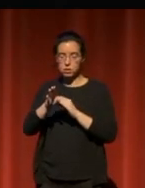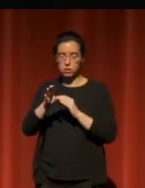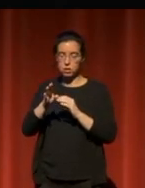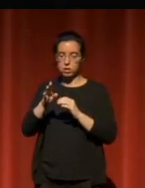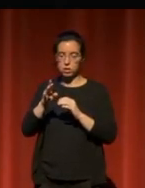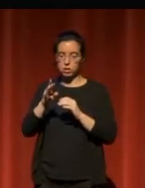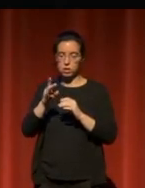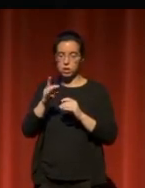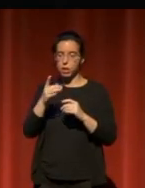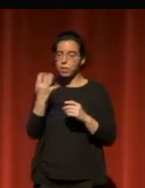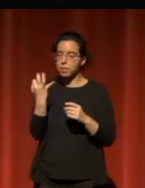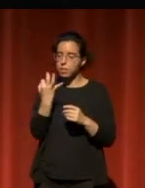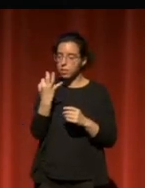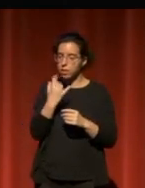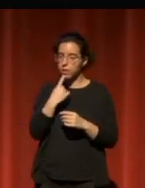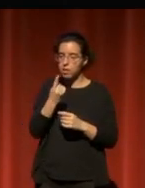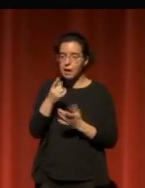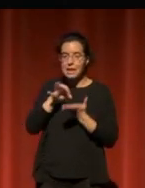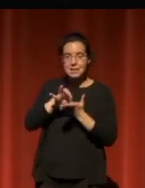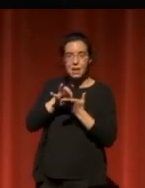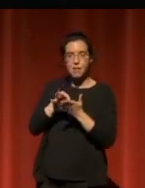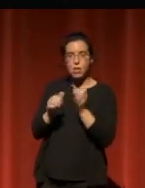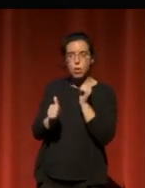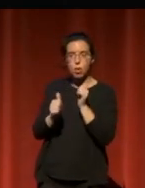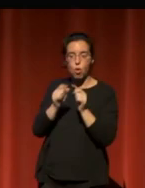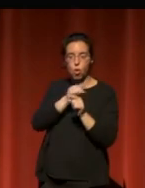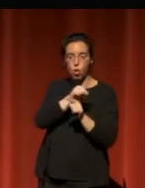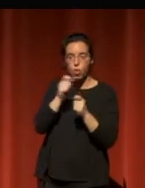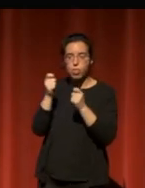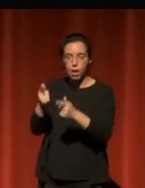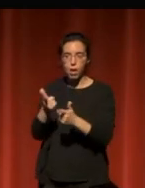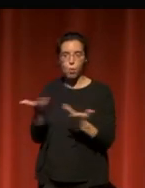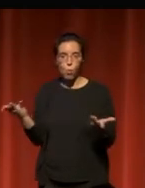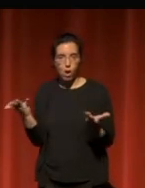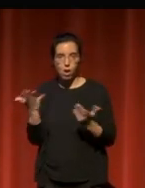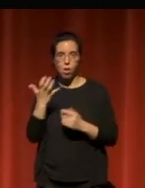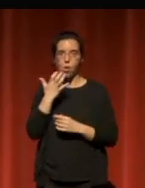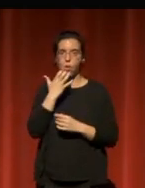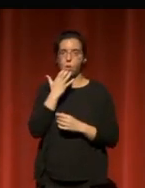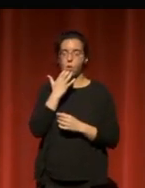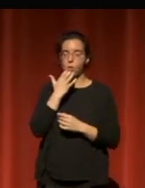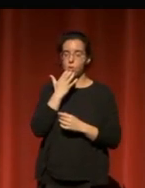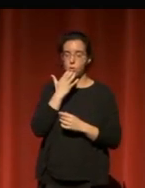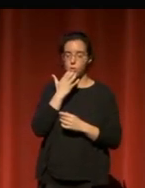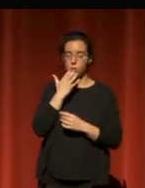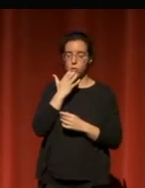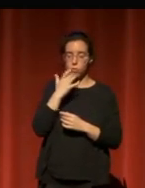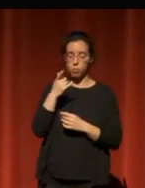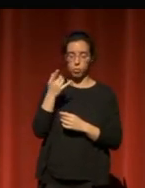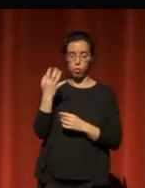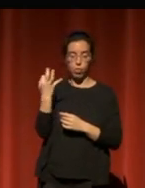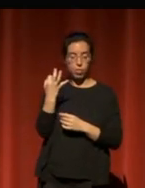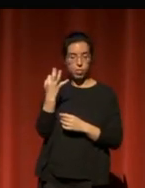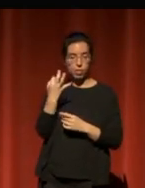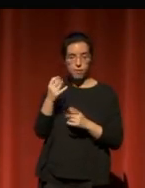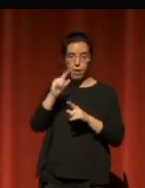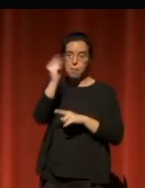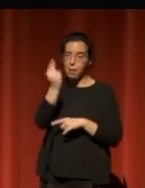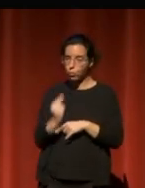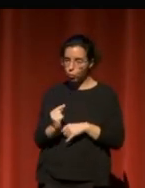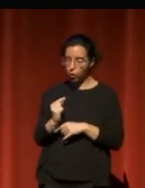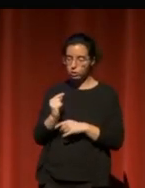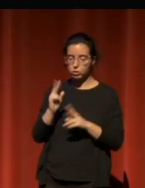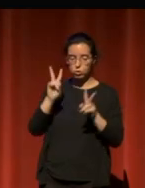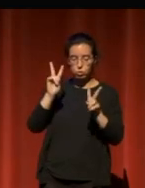en general, de decir qué servicios estamos dando, ¿no? Antes Óscar hablaba de qué es una biblioteca, o a veces damos por supuesto que es una biblioteca.